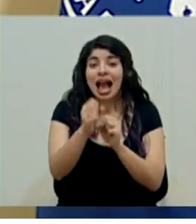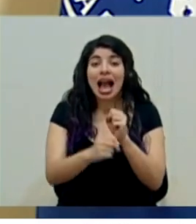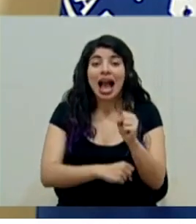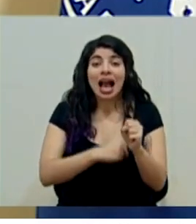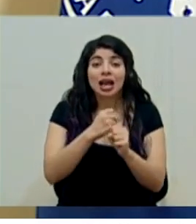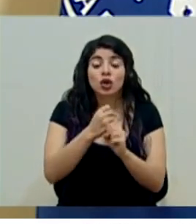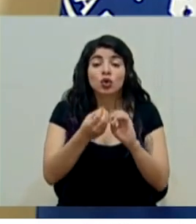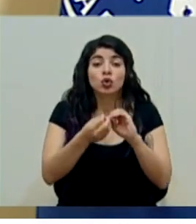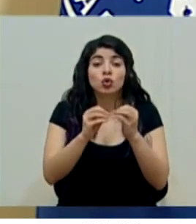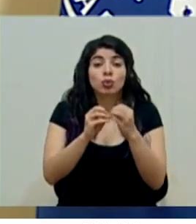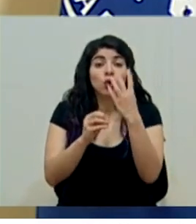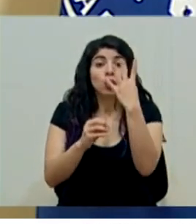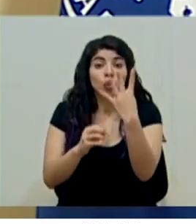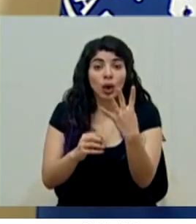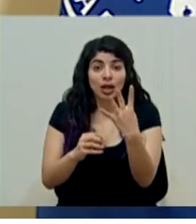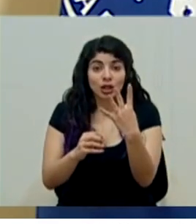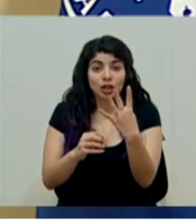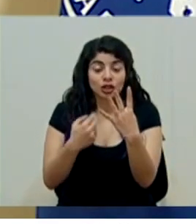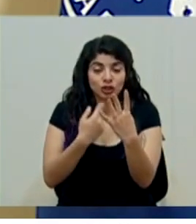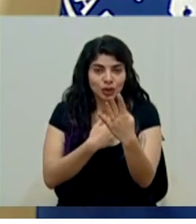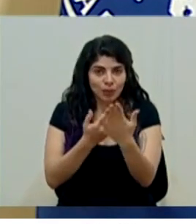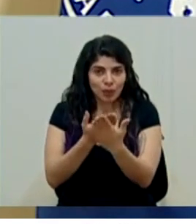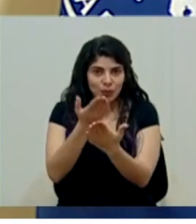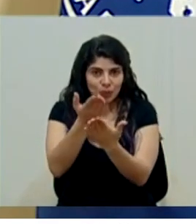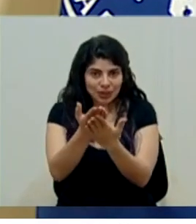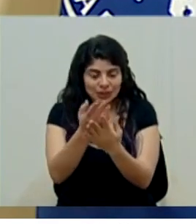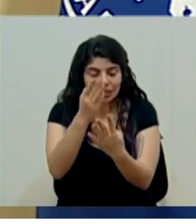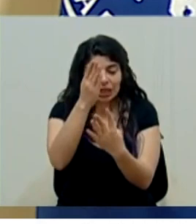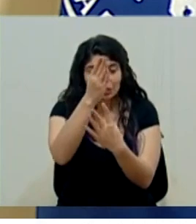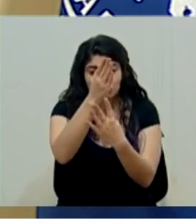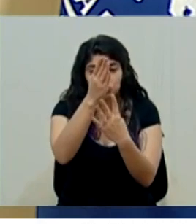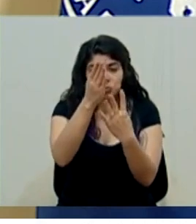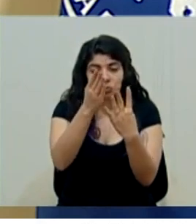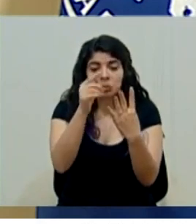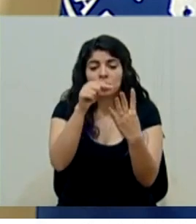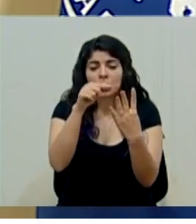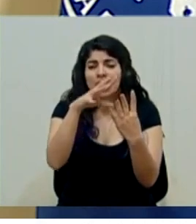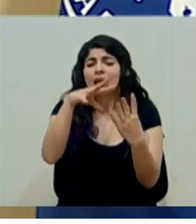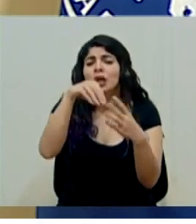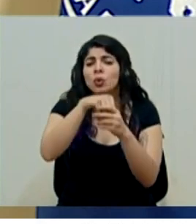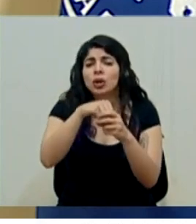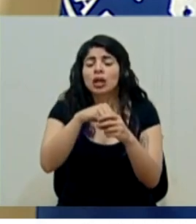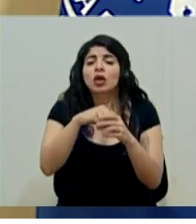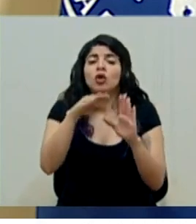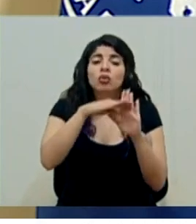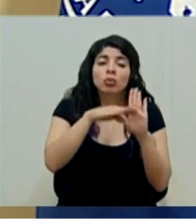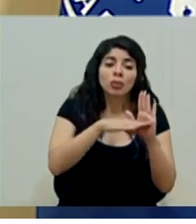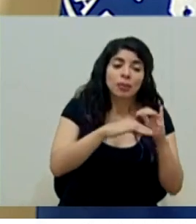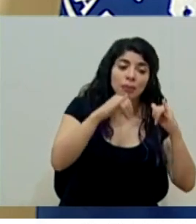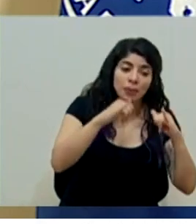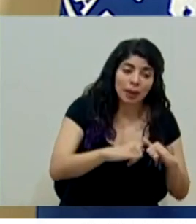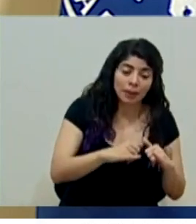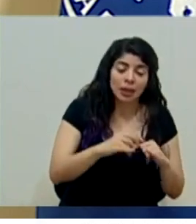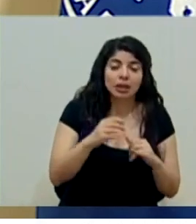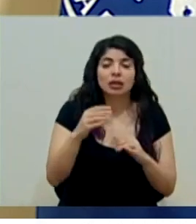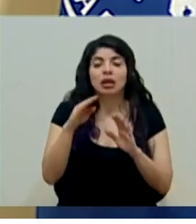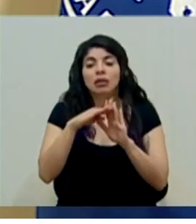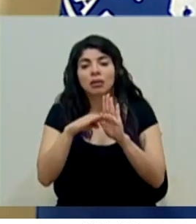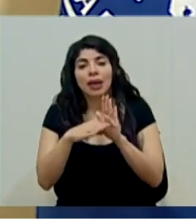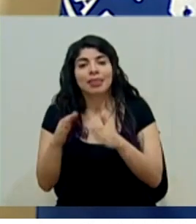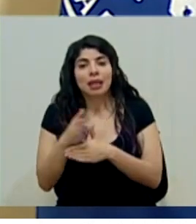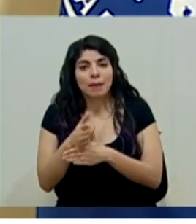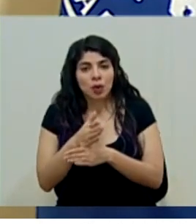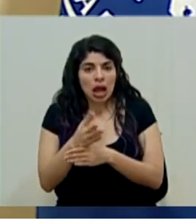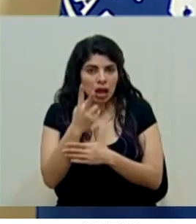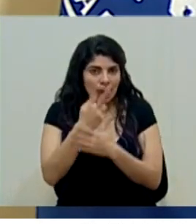de lo que proponemos, contando las medidas temporales y las permanentes, tanto